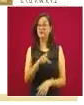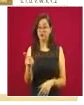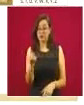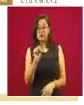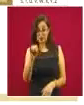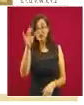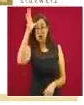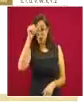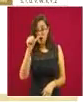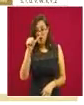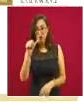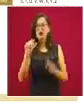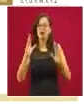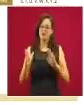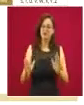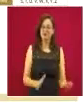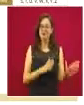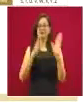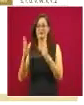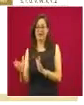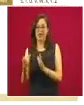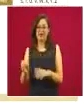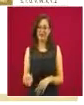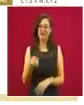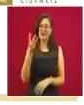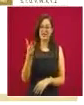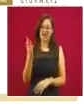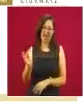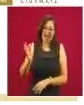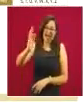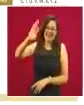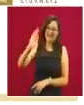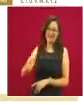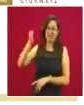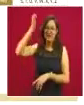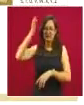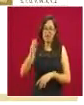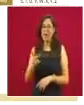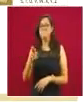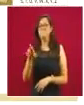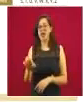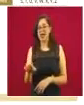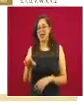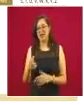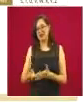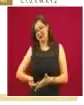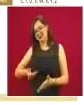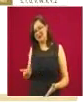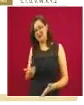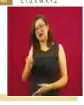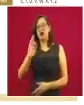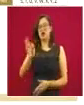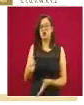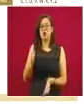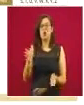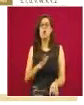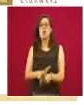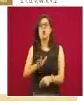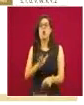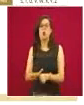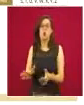lo que uno solicitó, pues ya pasamos a la etapa de la preautorización, para que ahí mismo se informe qué documentación se tiene que